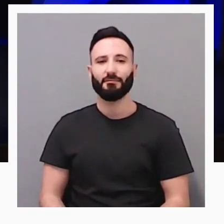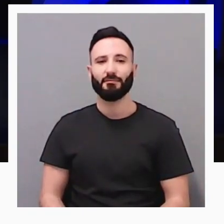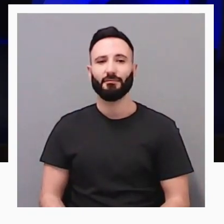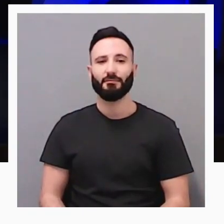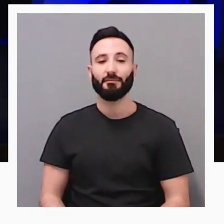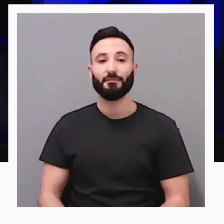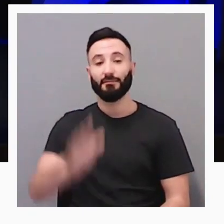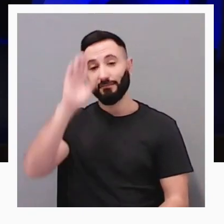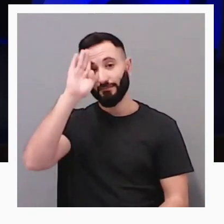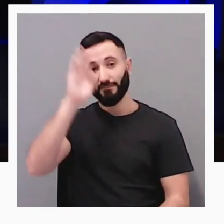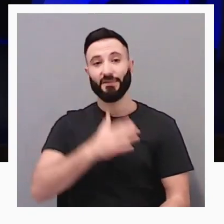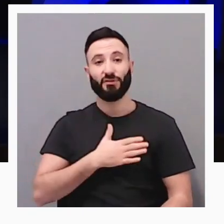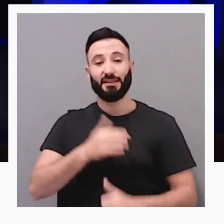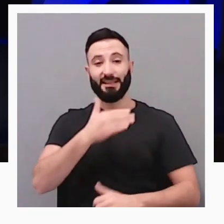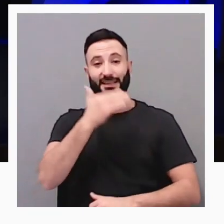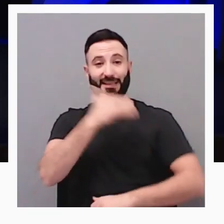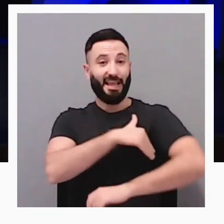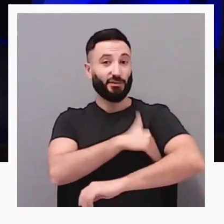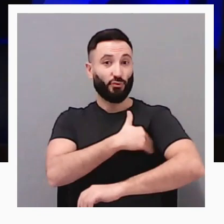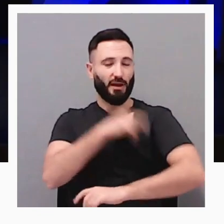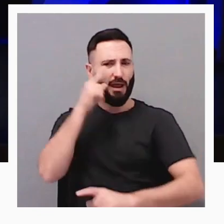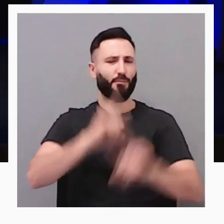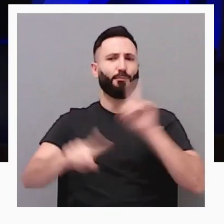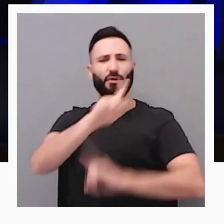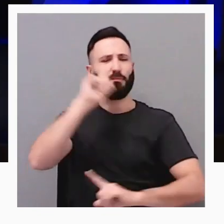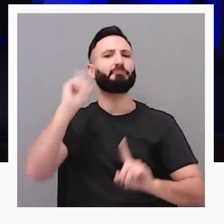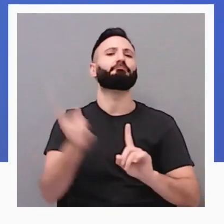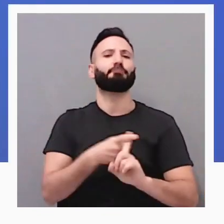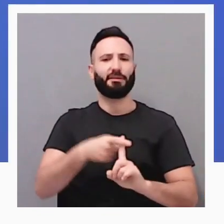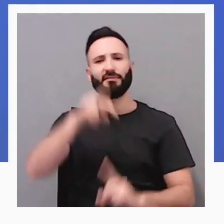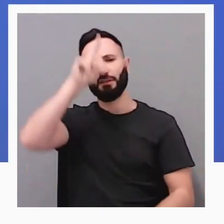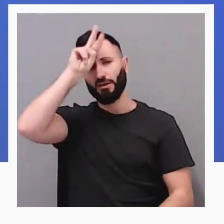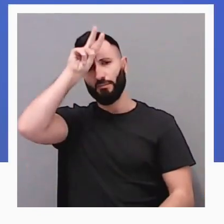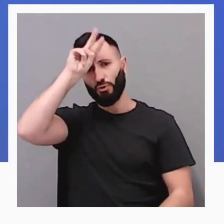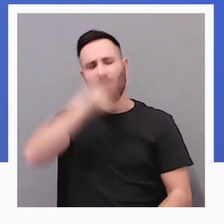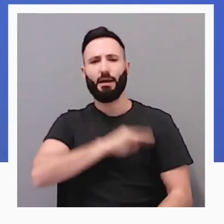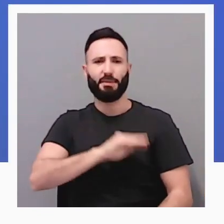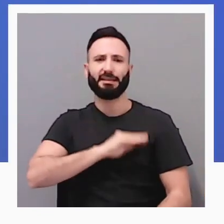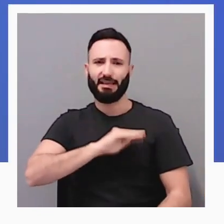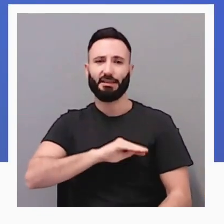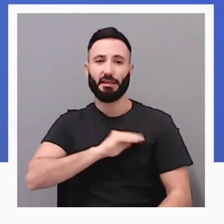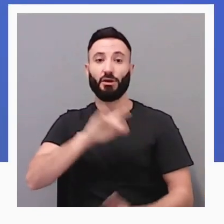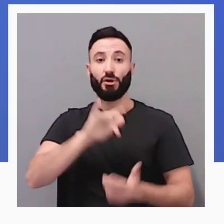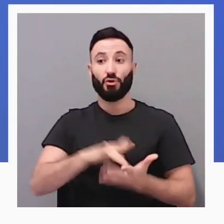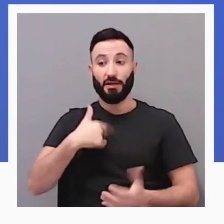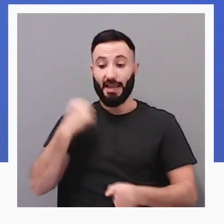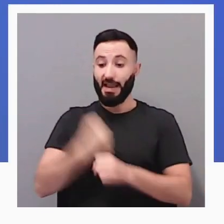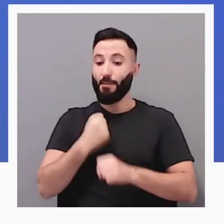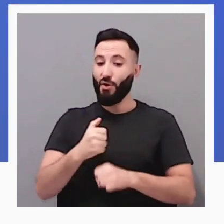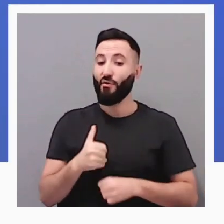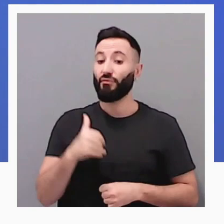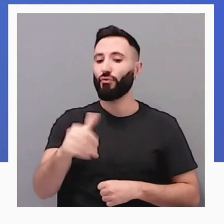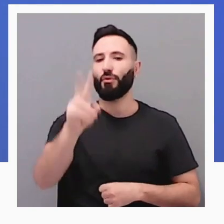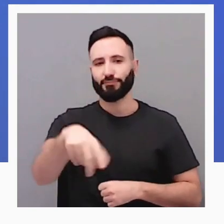En escuela hemos detectado un problema que nos preocupa profundamente y es que ya no los empleos del futuro, sino los